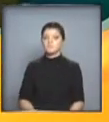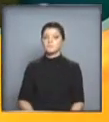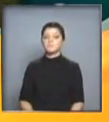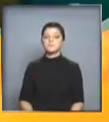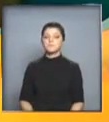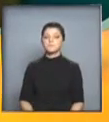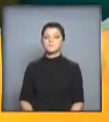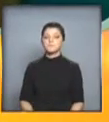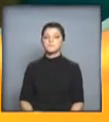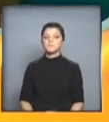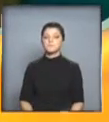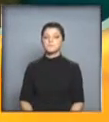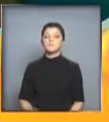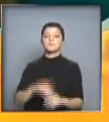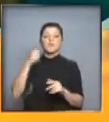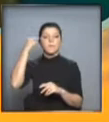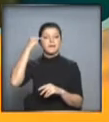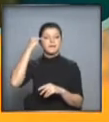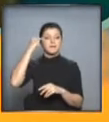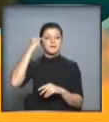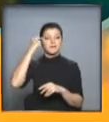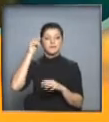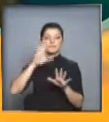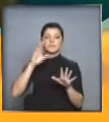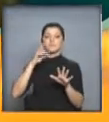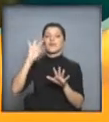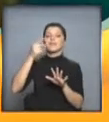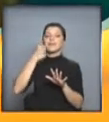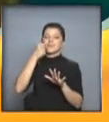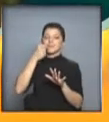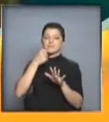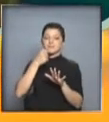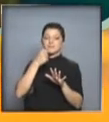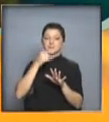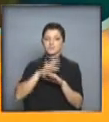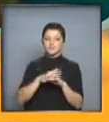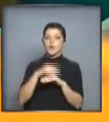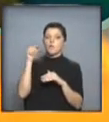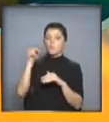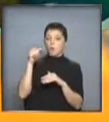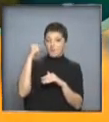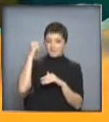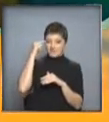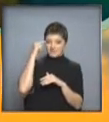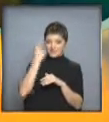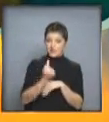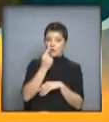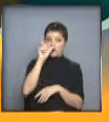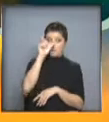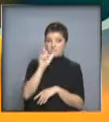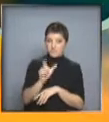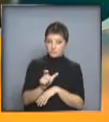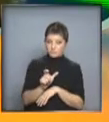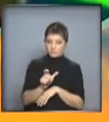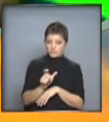Sí, muchas veces lo que hablamos. Y creo que la milita. Digo, lo que hablamos y debatíamos la recién. Milita. ¿Vos creés que una persona se acerca a